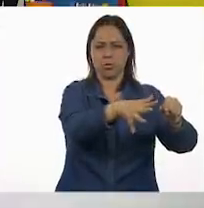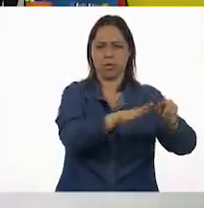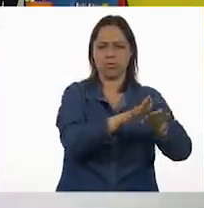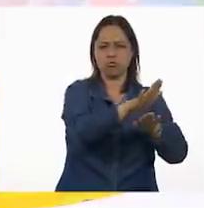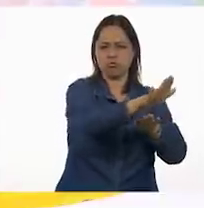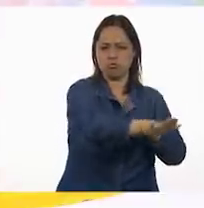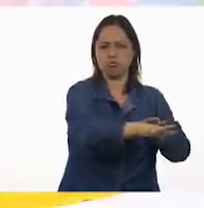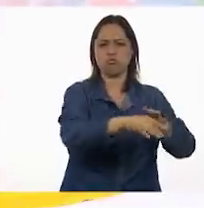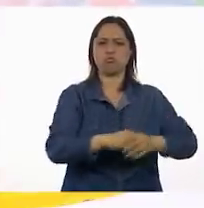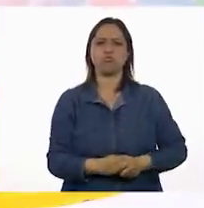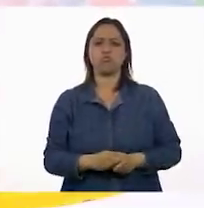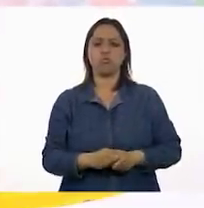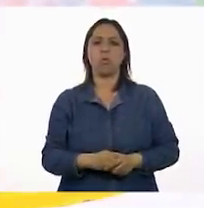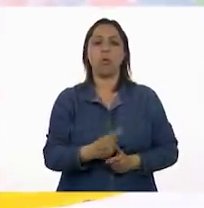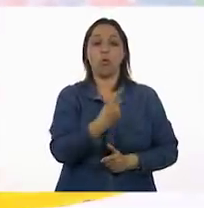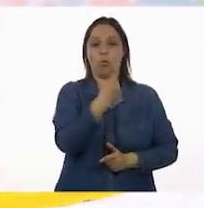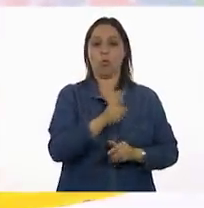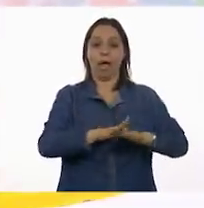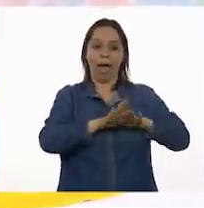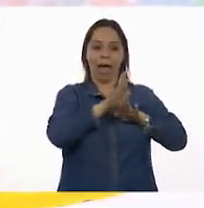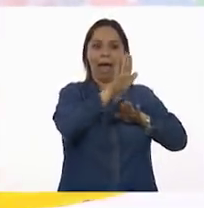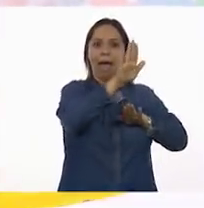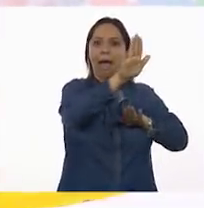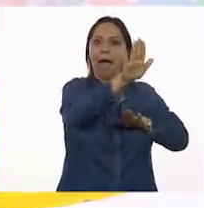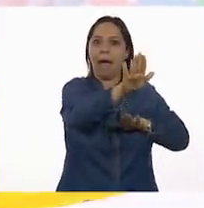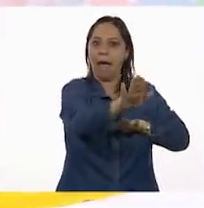Paso de avestruz.